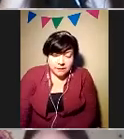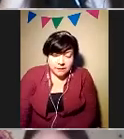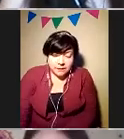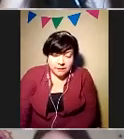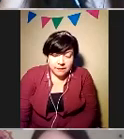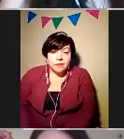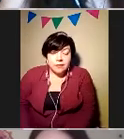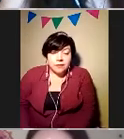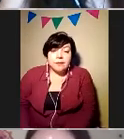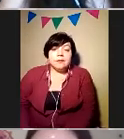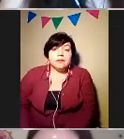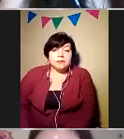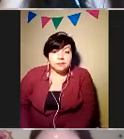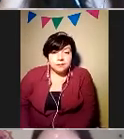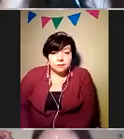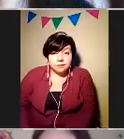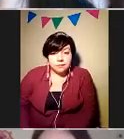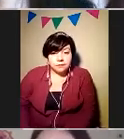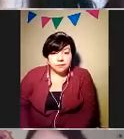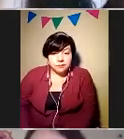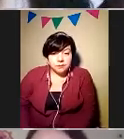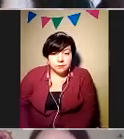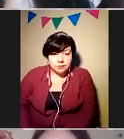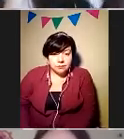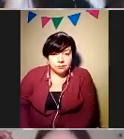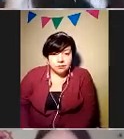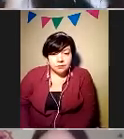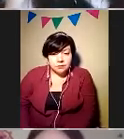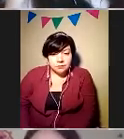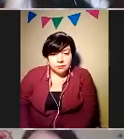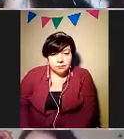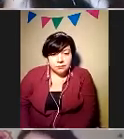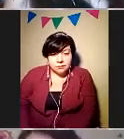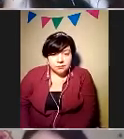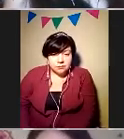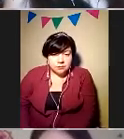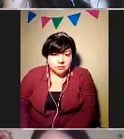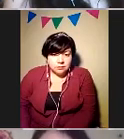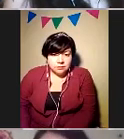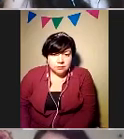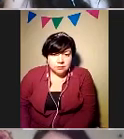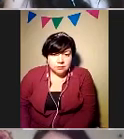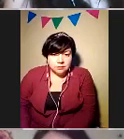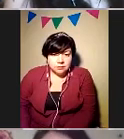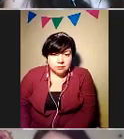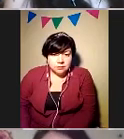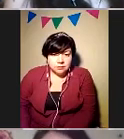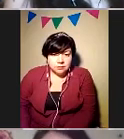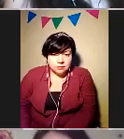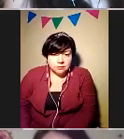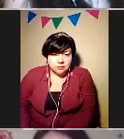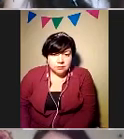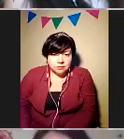más ahí, pero sí le pueden diseñadores y hay gente que es más una conversación tú y tú quiera preguntarle a un cajero rifle y que en verdad no tiene idea de lo que